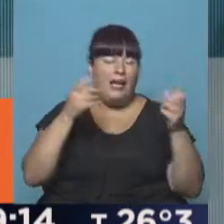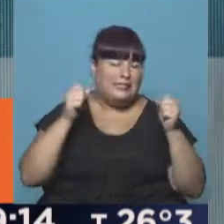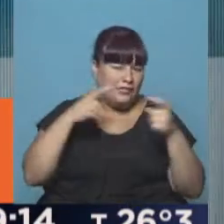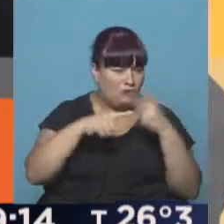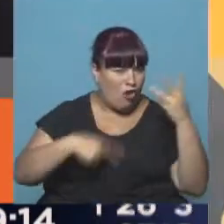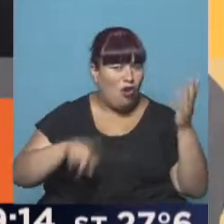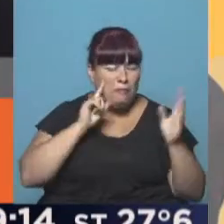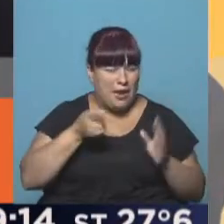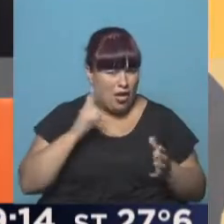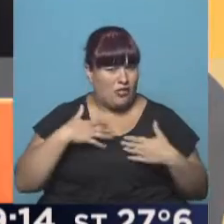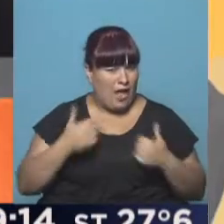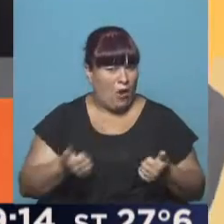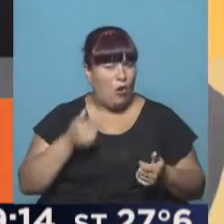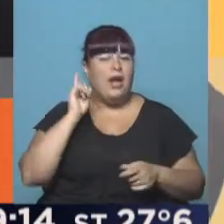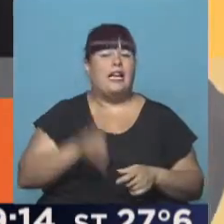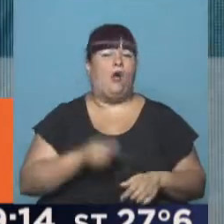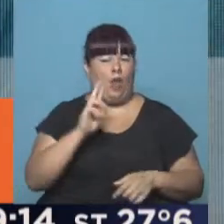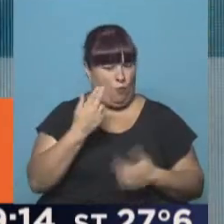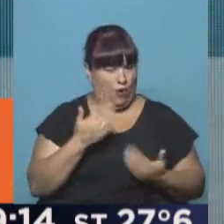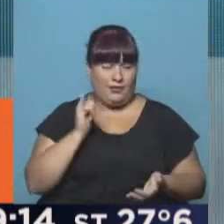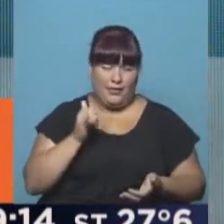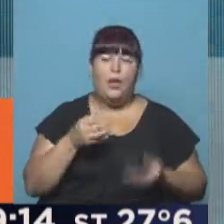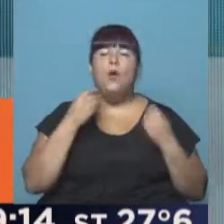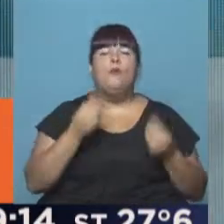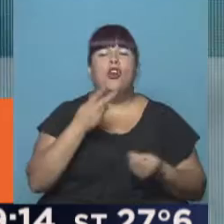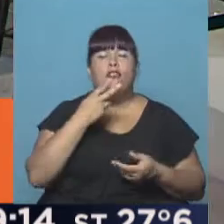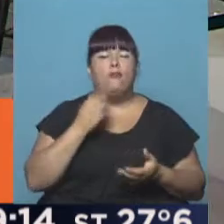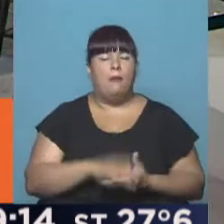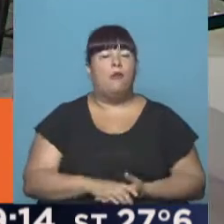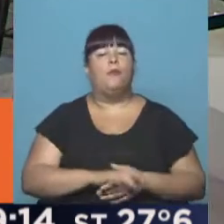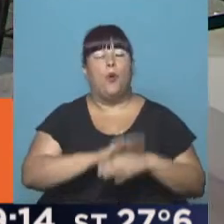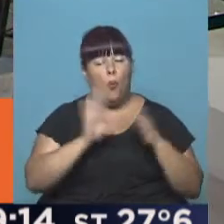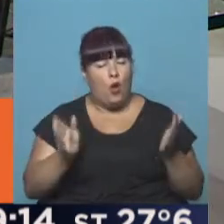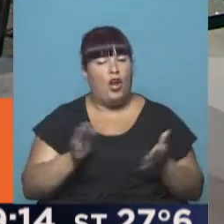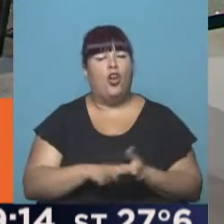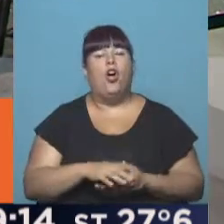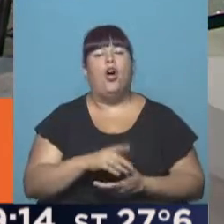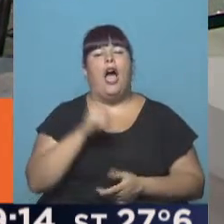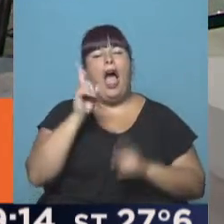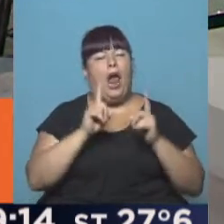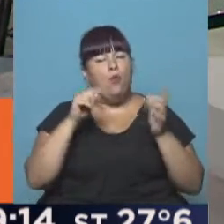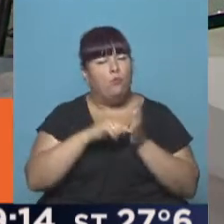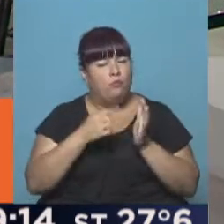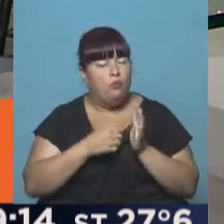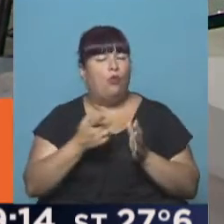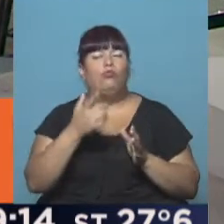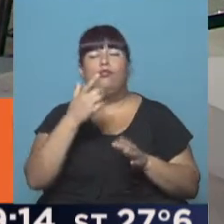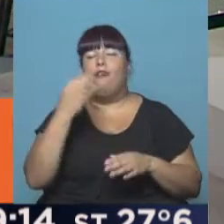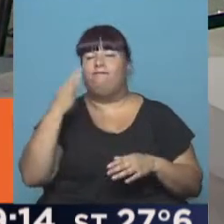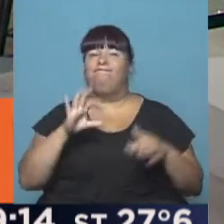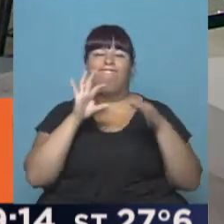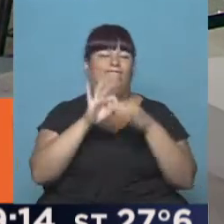factores de riesgo que también son causales de muerte. Totalmente. ¿Pero por qué fumamos? Bueno, hay factores